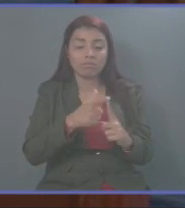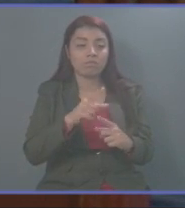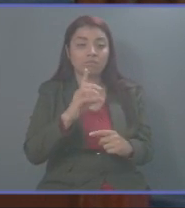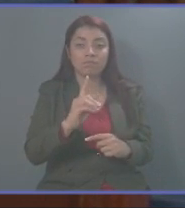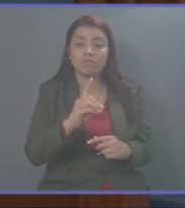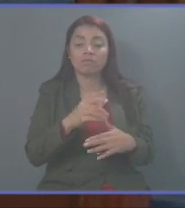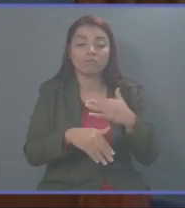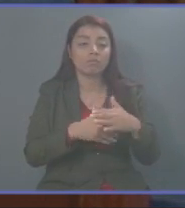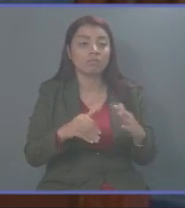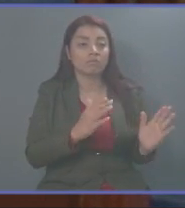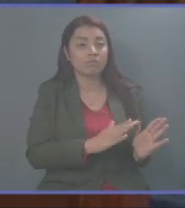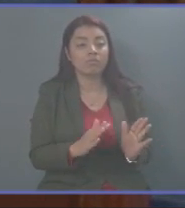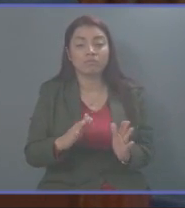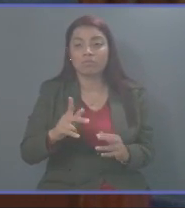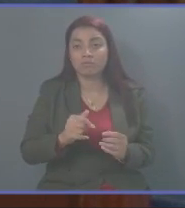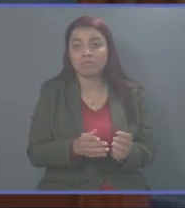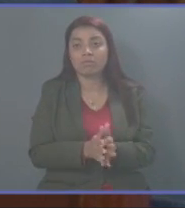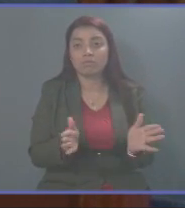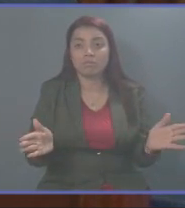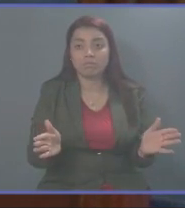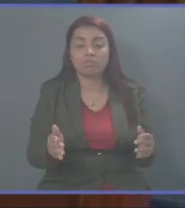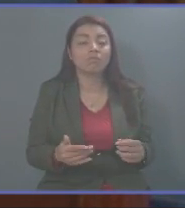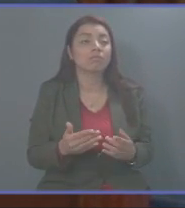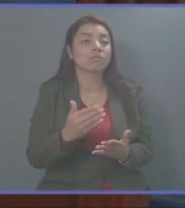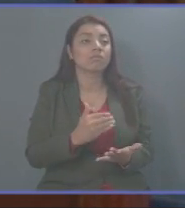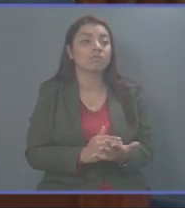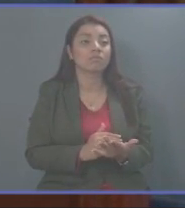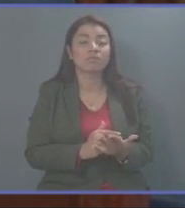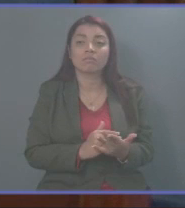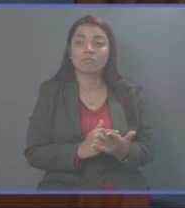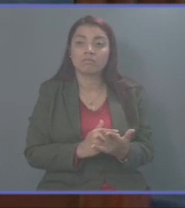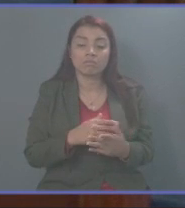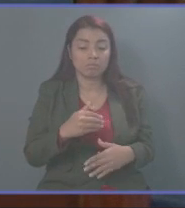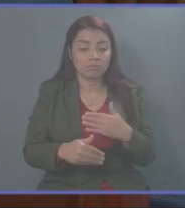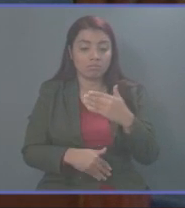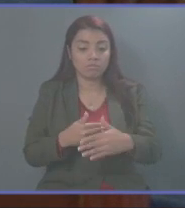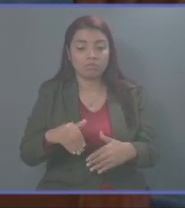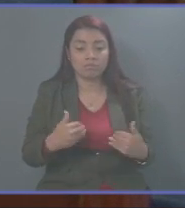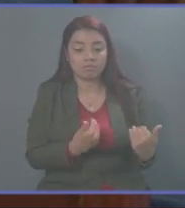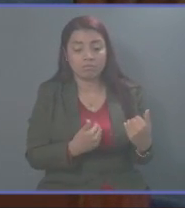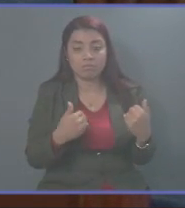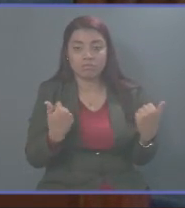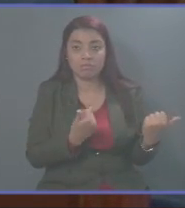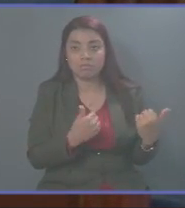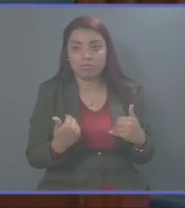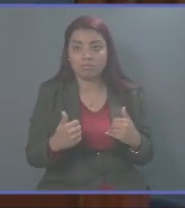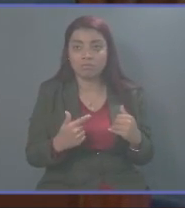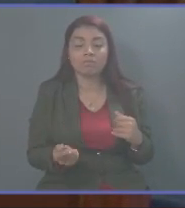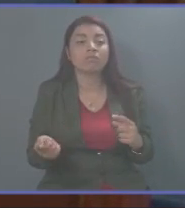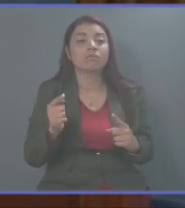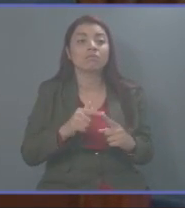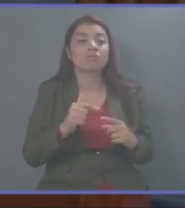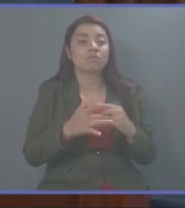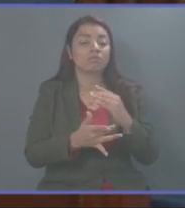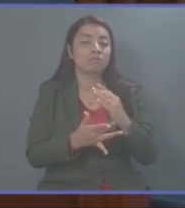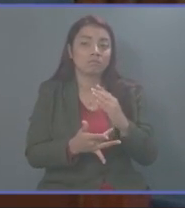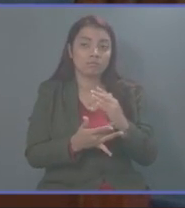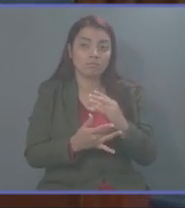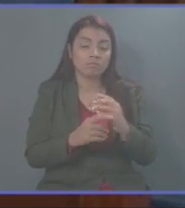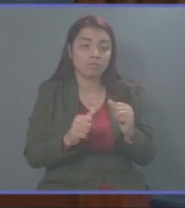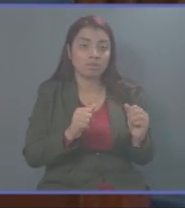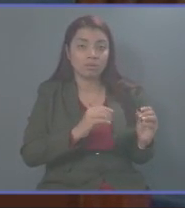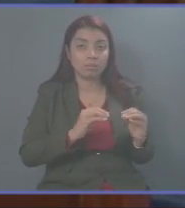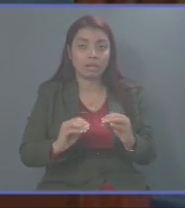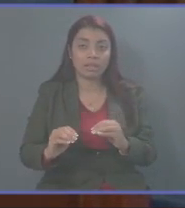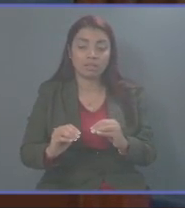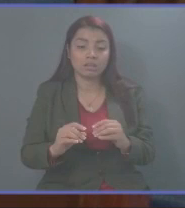la planificación general de la gestión de residuos, desglose de los procesos y actividades a realizar, aspectos técnicos y